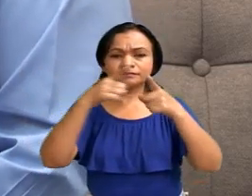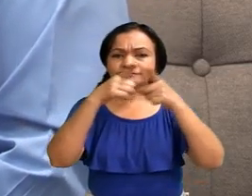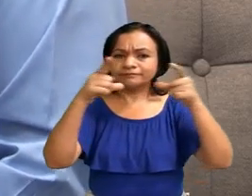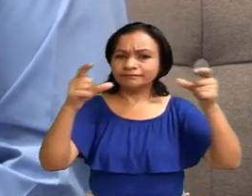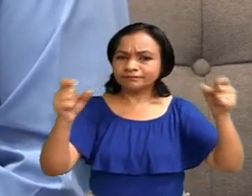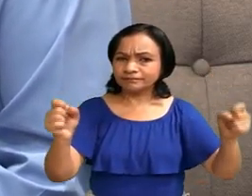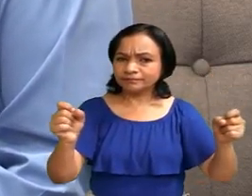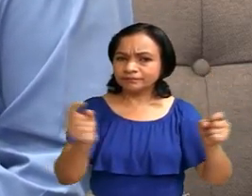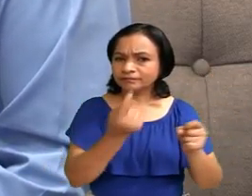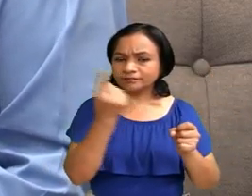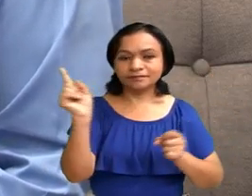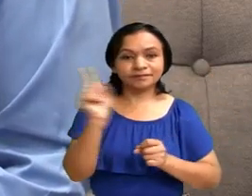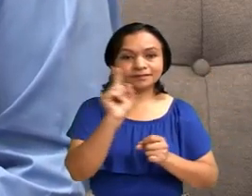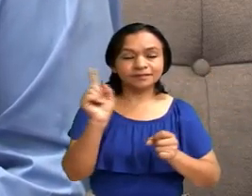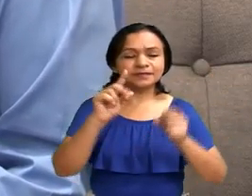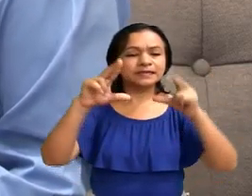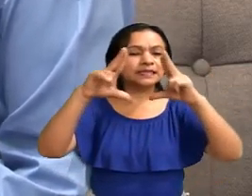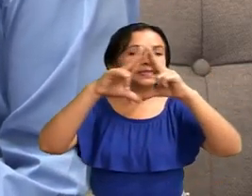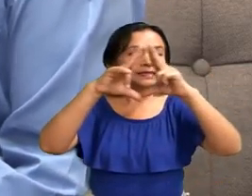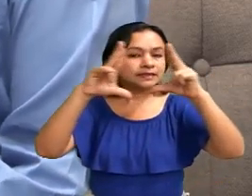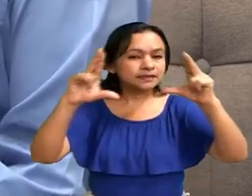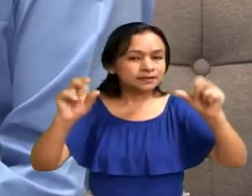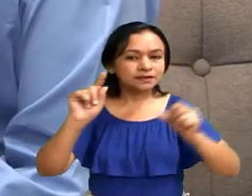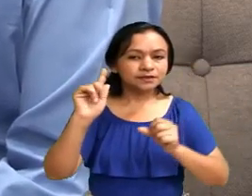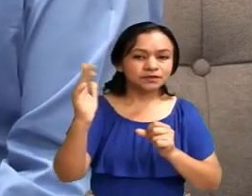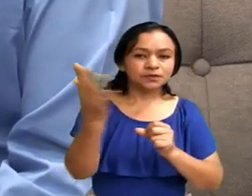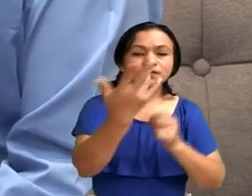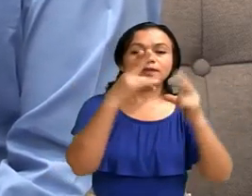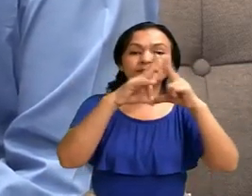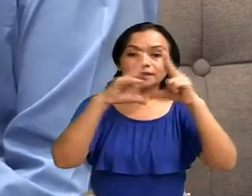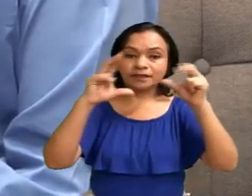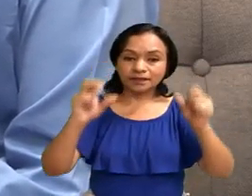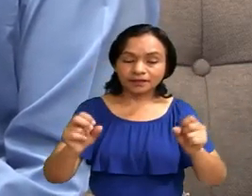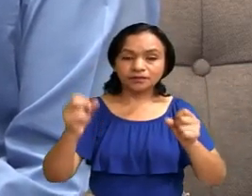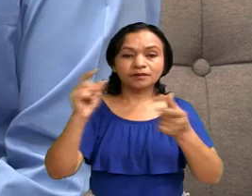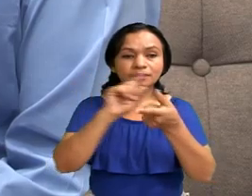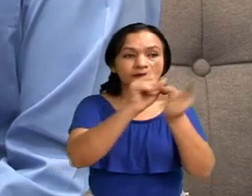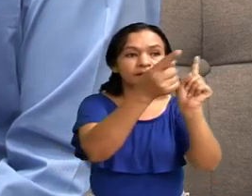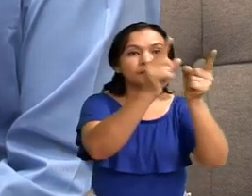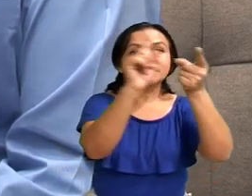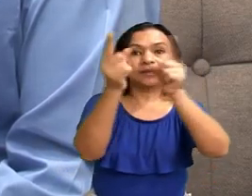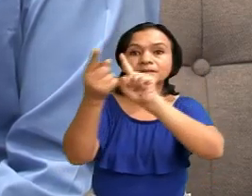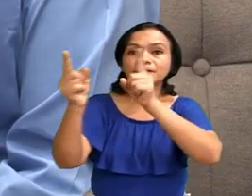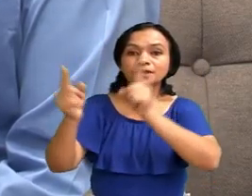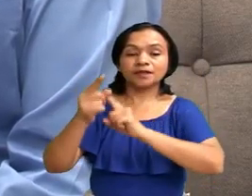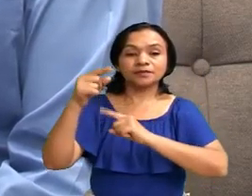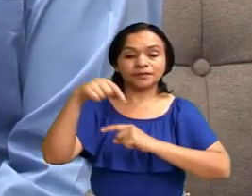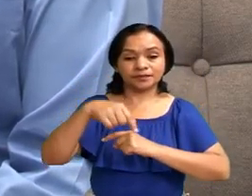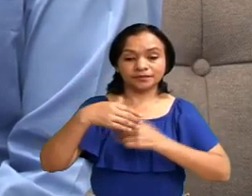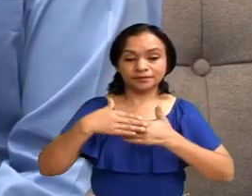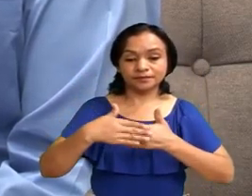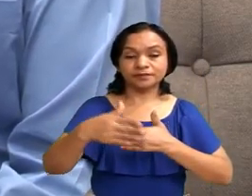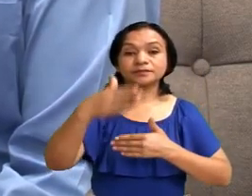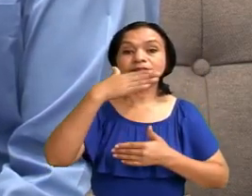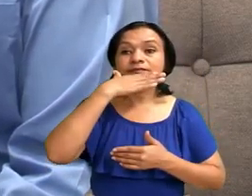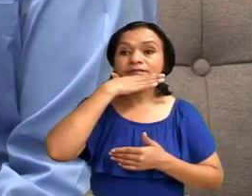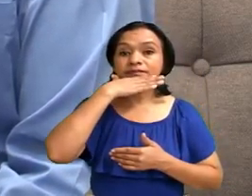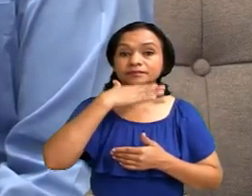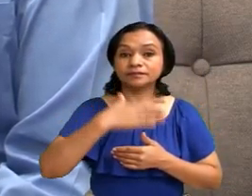estamos haciendo a nivel nacional. Baja a este diciembre, lo